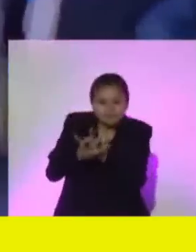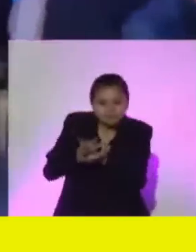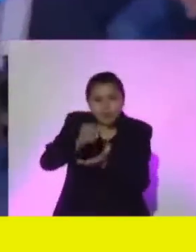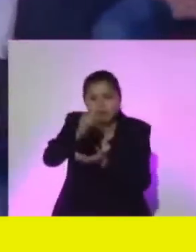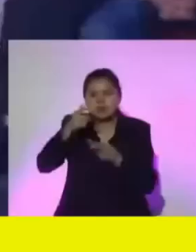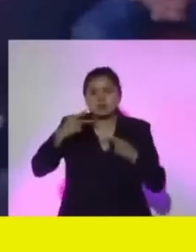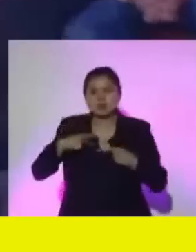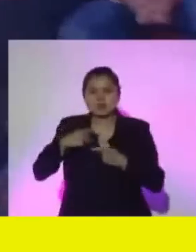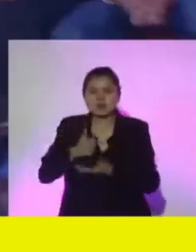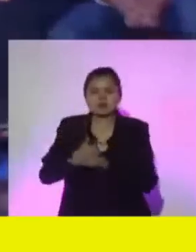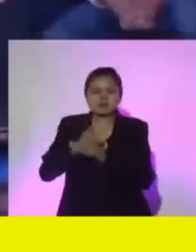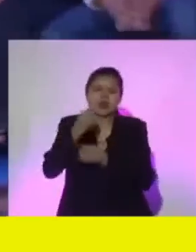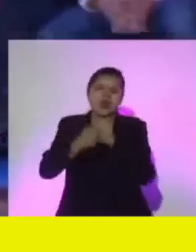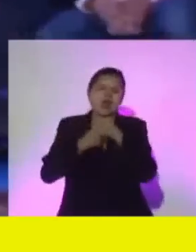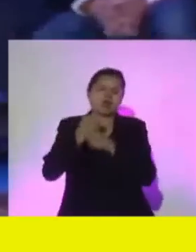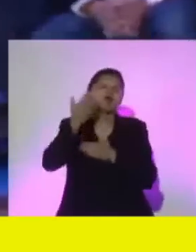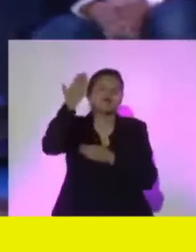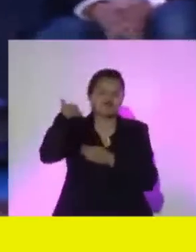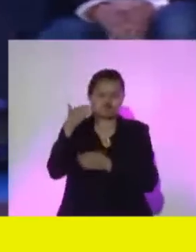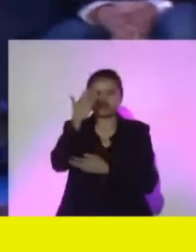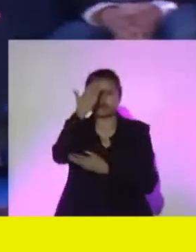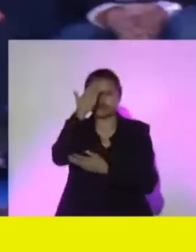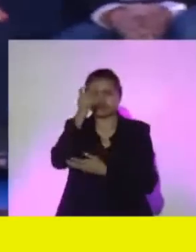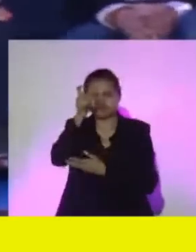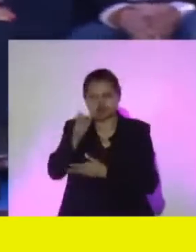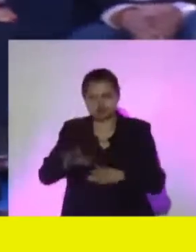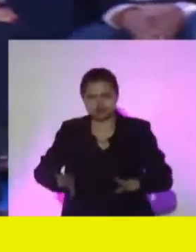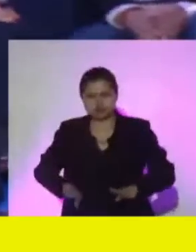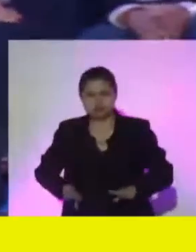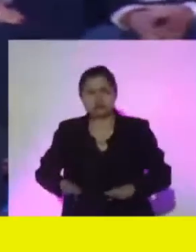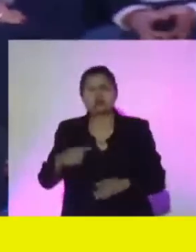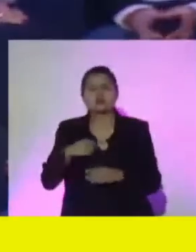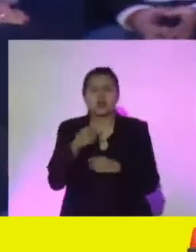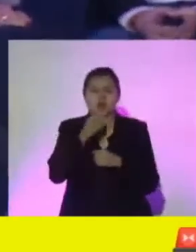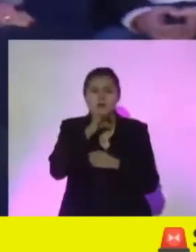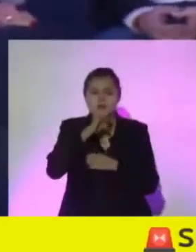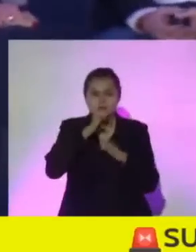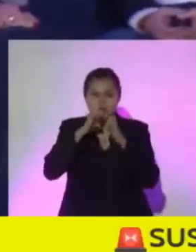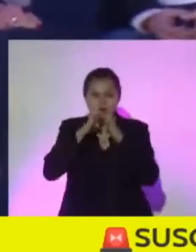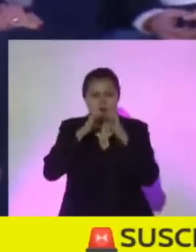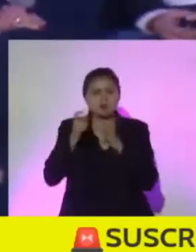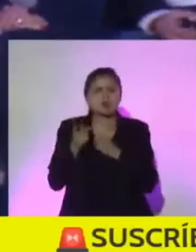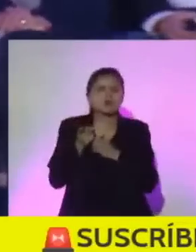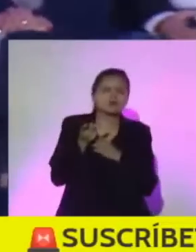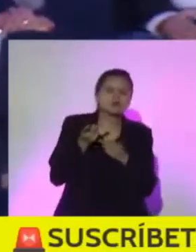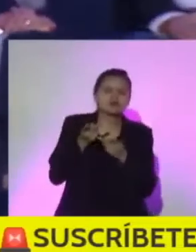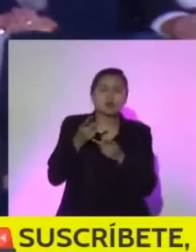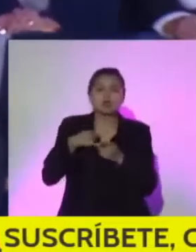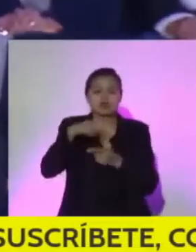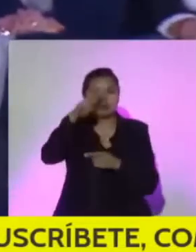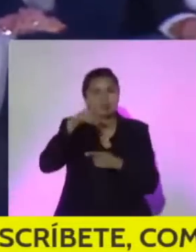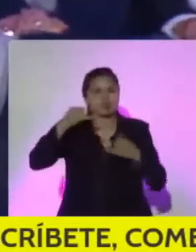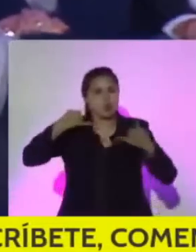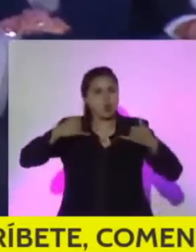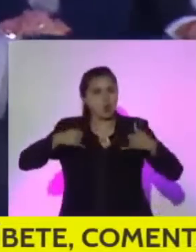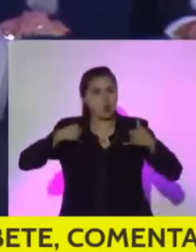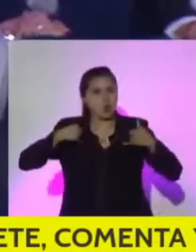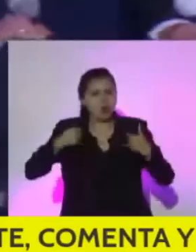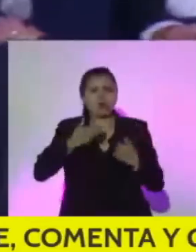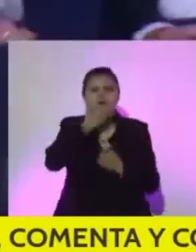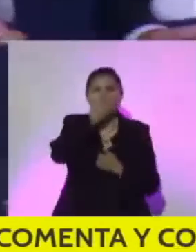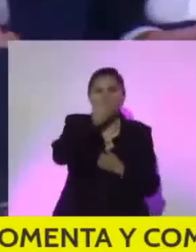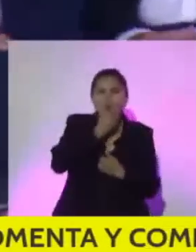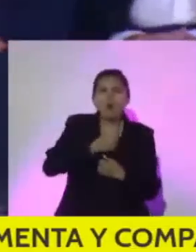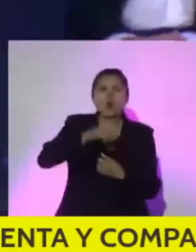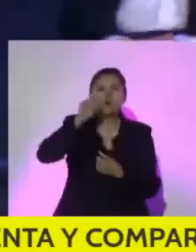yo a Alejandro hace algunos años en una entrevista y he sido testigo de la enorme cantidad de jóvenes hombres y